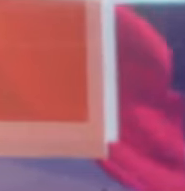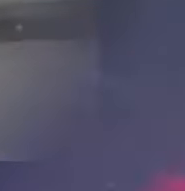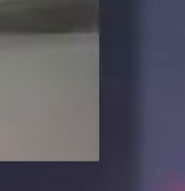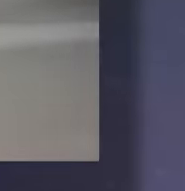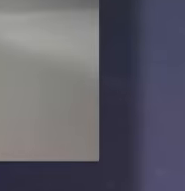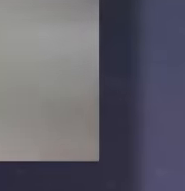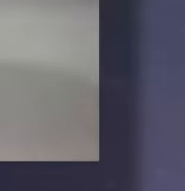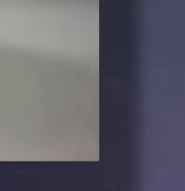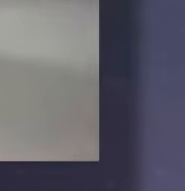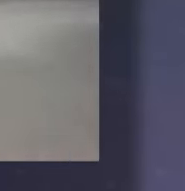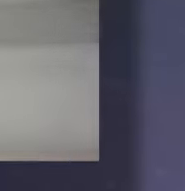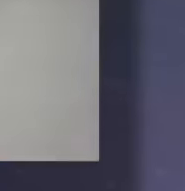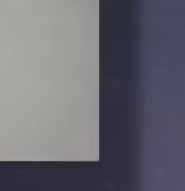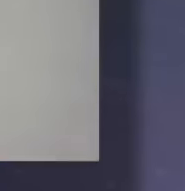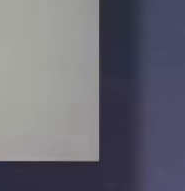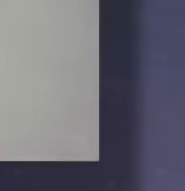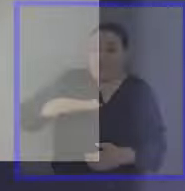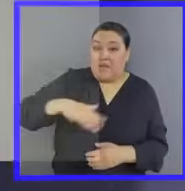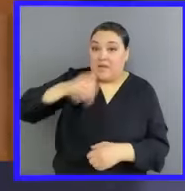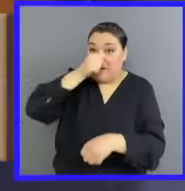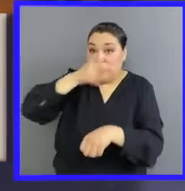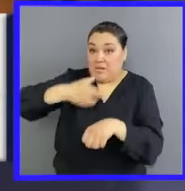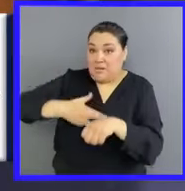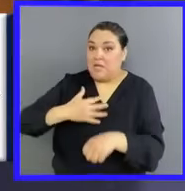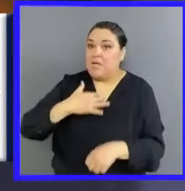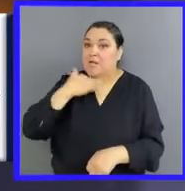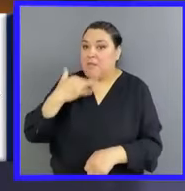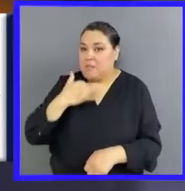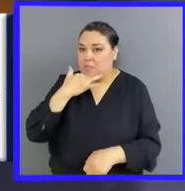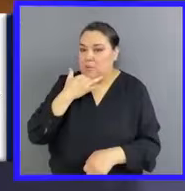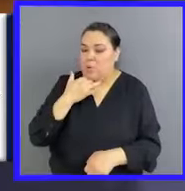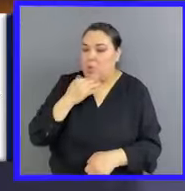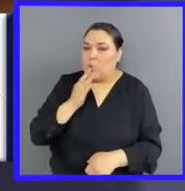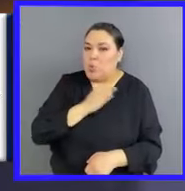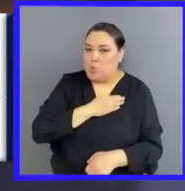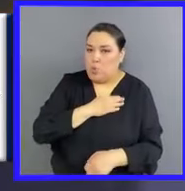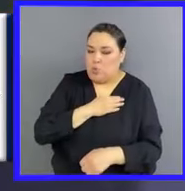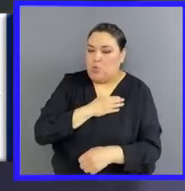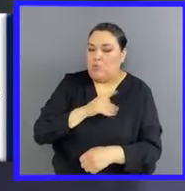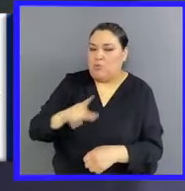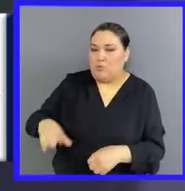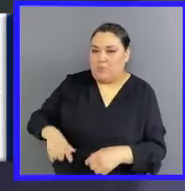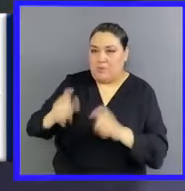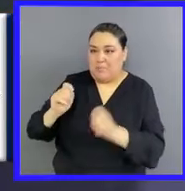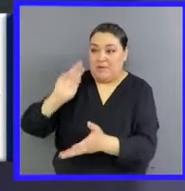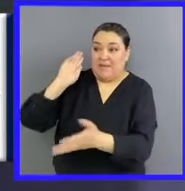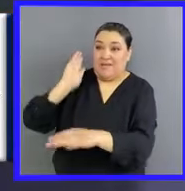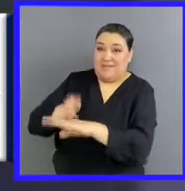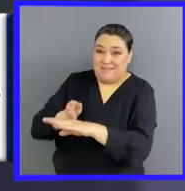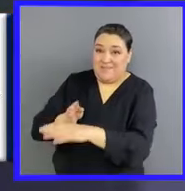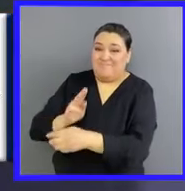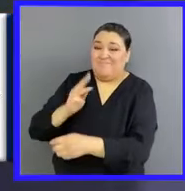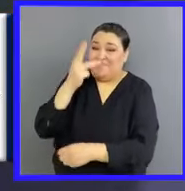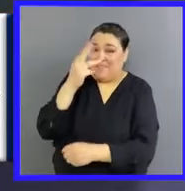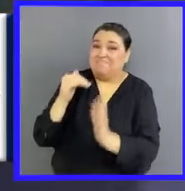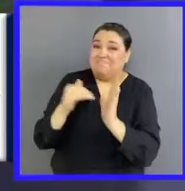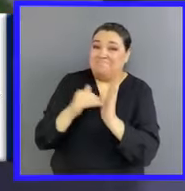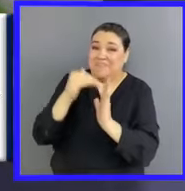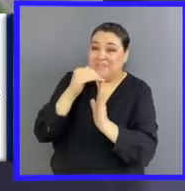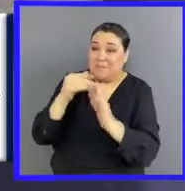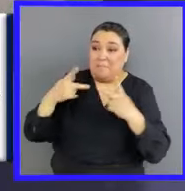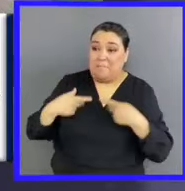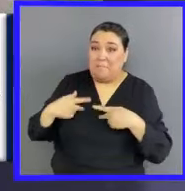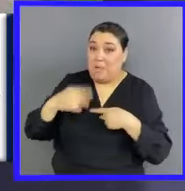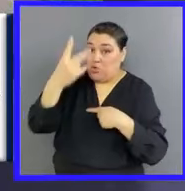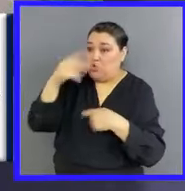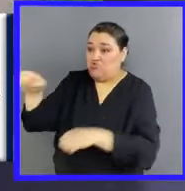La Secretaría Anticorrupción y Buen Gobierno sancionó con una multa superior a los 3 millones de pesos a 2 empresas y a un